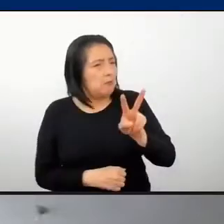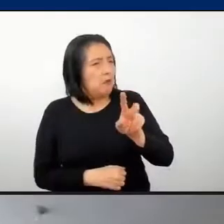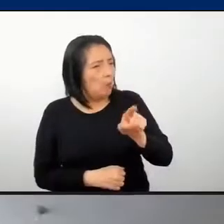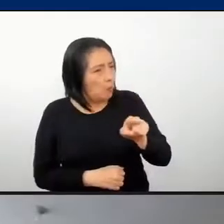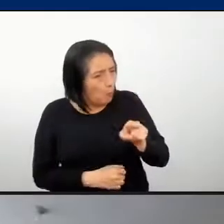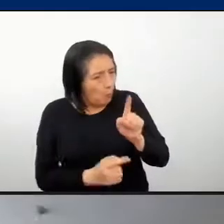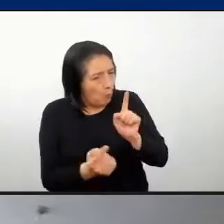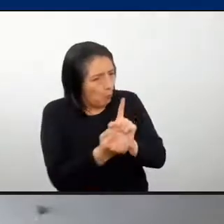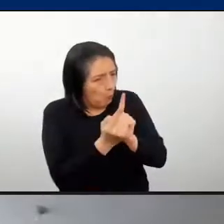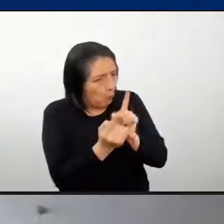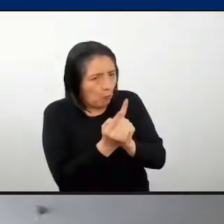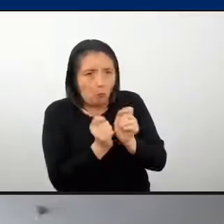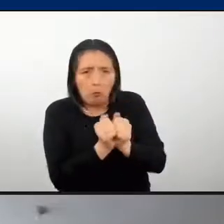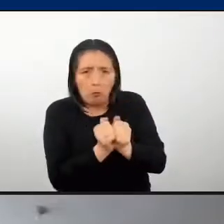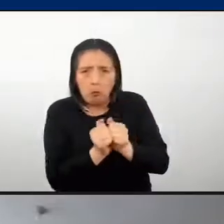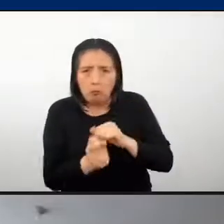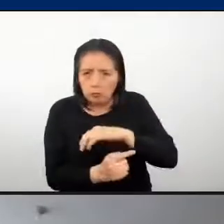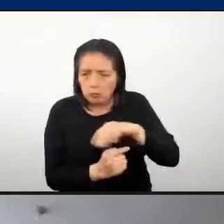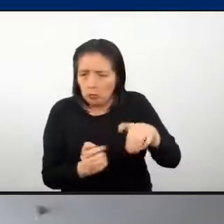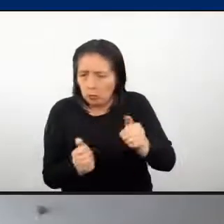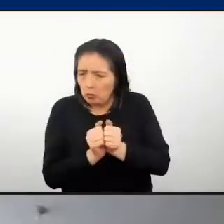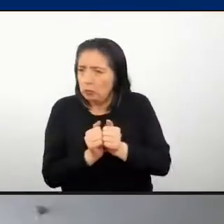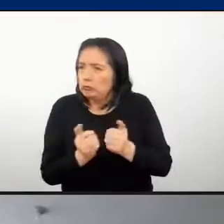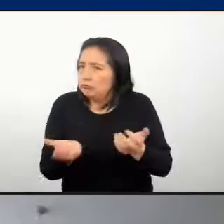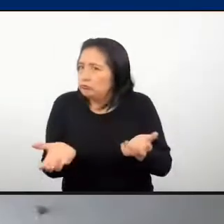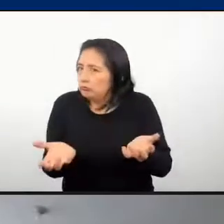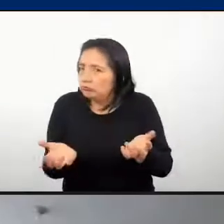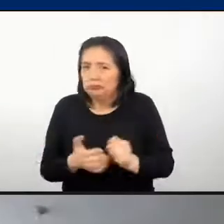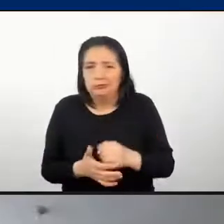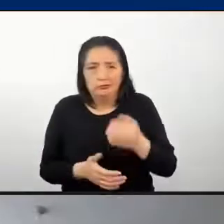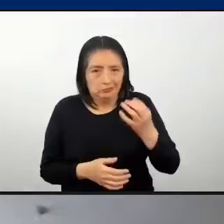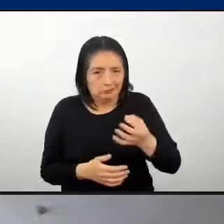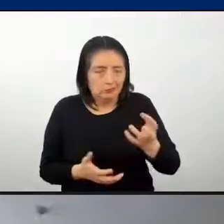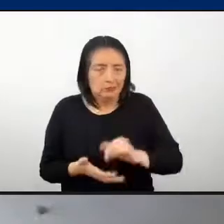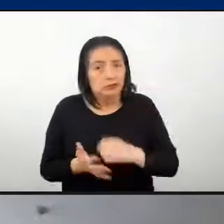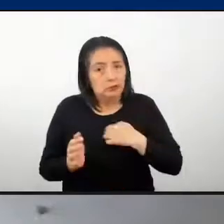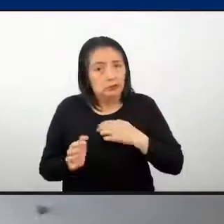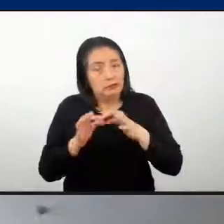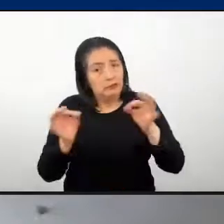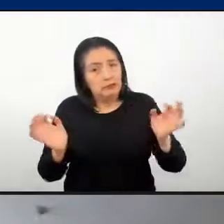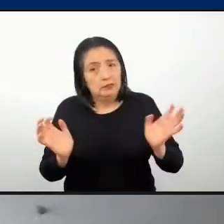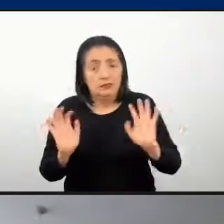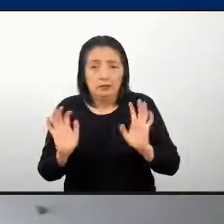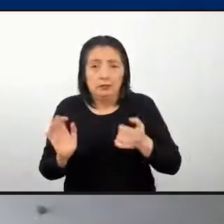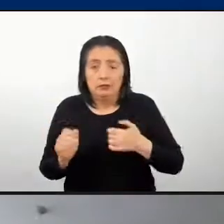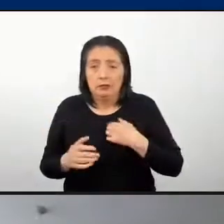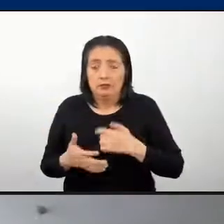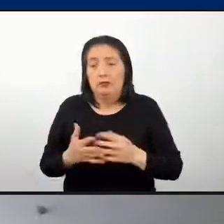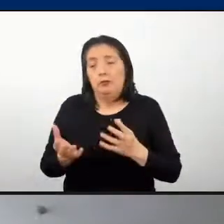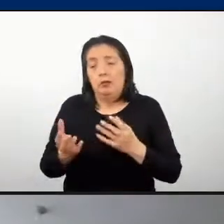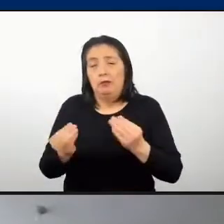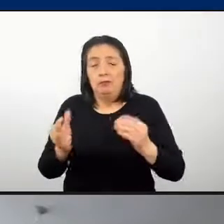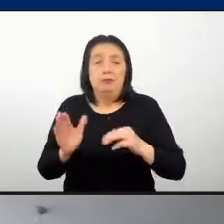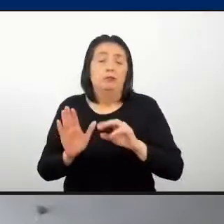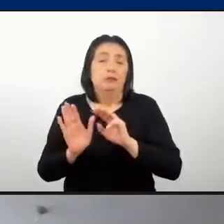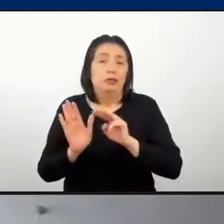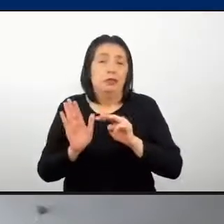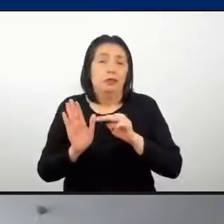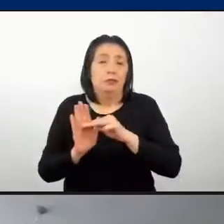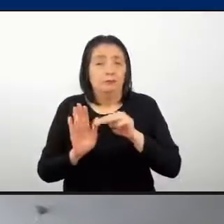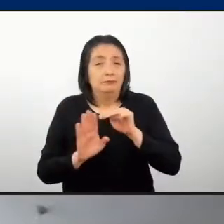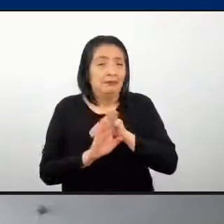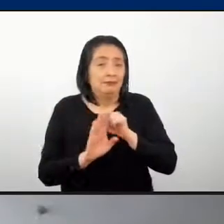todos juntos. Por supuesto, yo siempre digo la frase, yo soy de hacer muchas metáforas justamente por